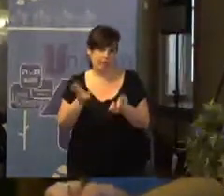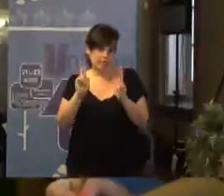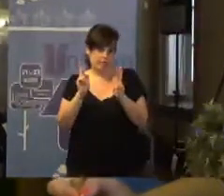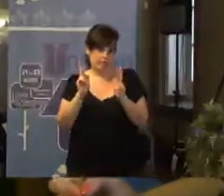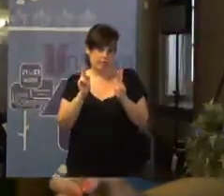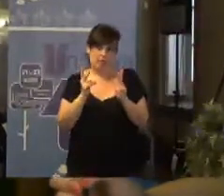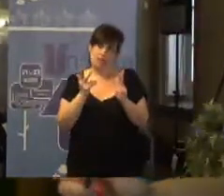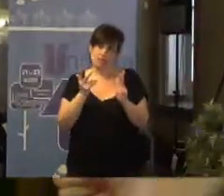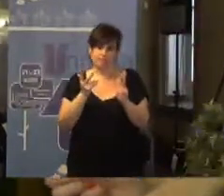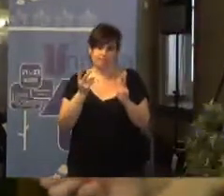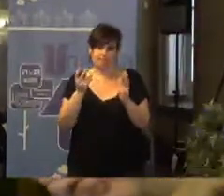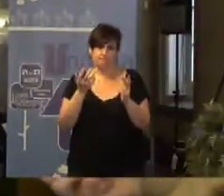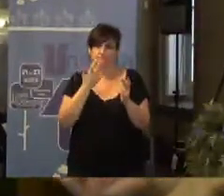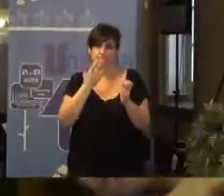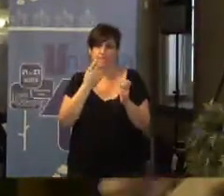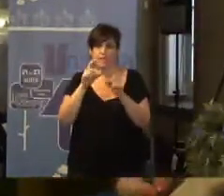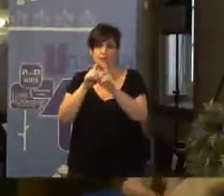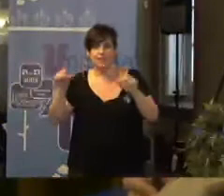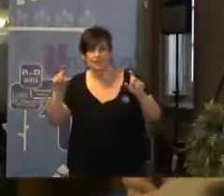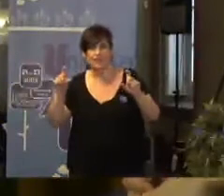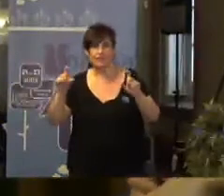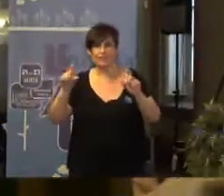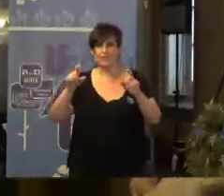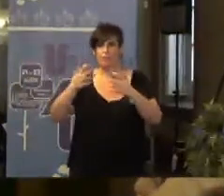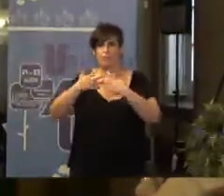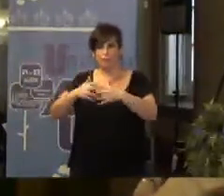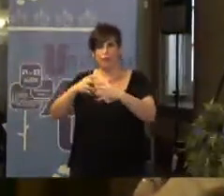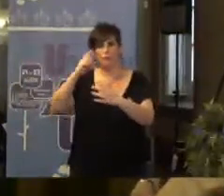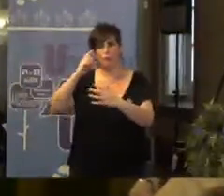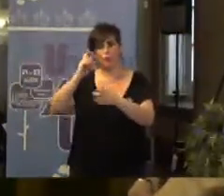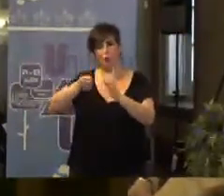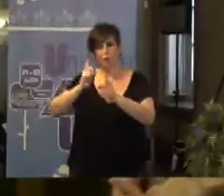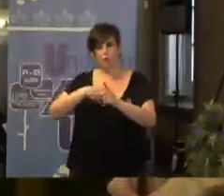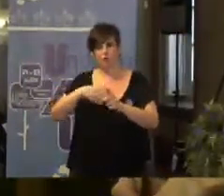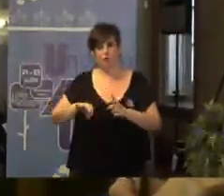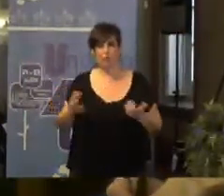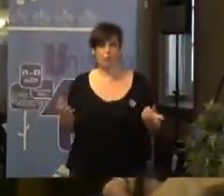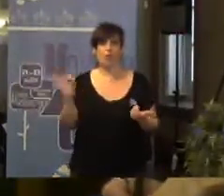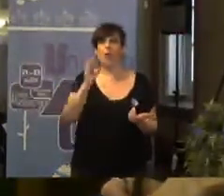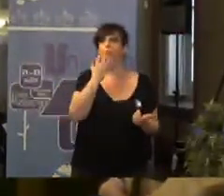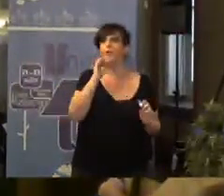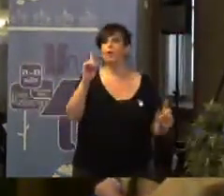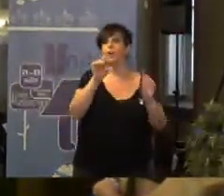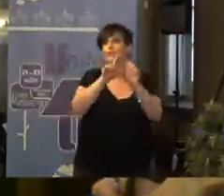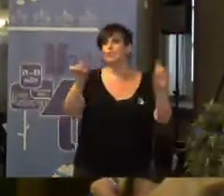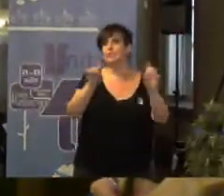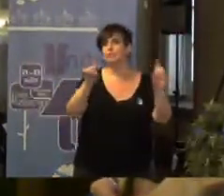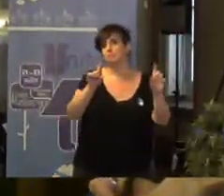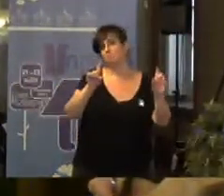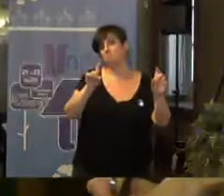empresa funciona dunha maneira autoritaria e non como maneira democrática. Se as empresas fosen gobernadas por